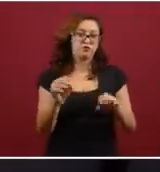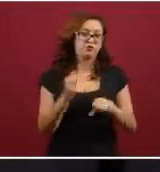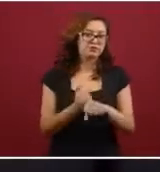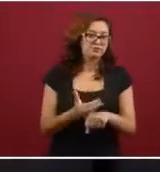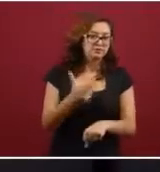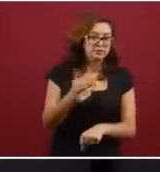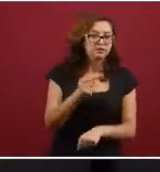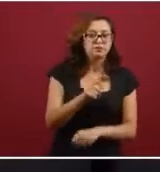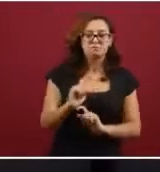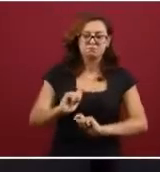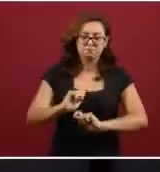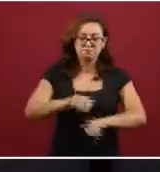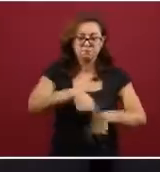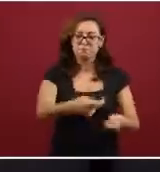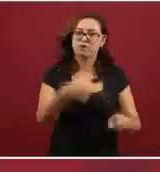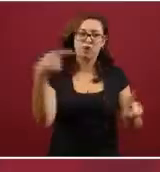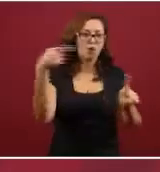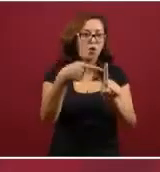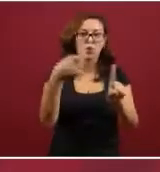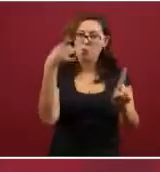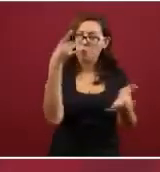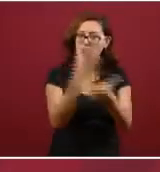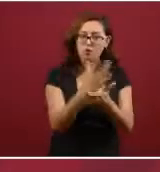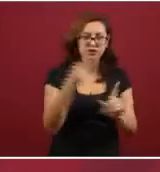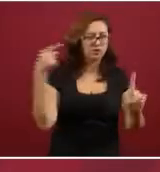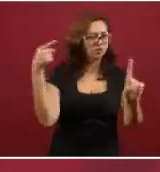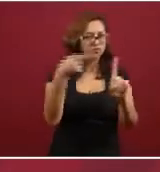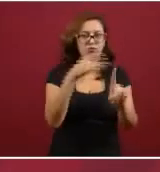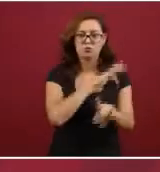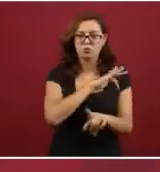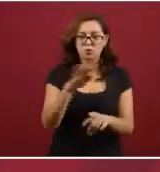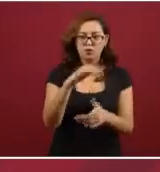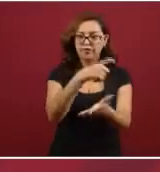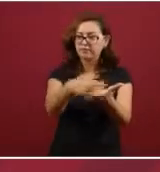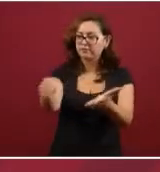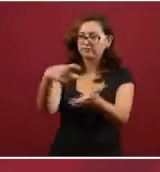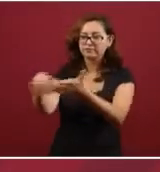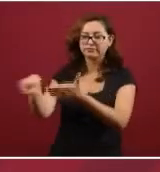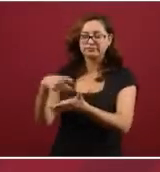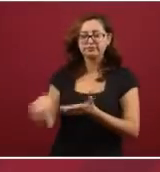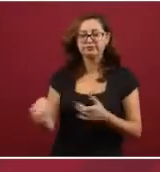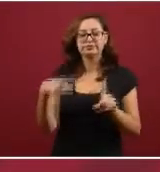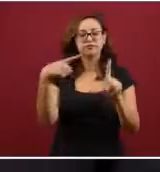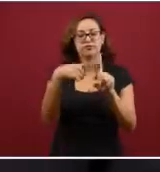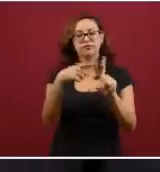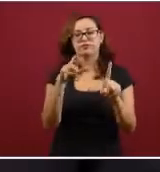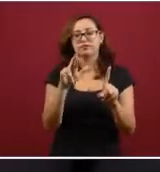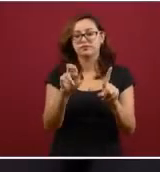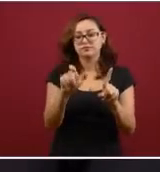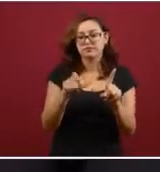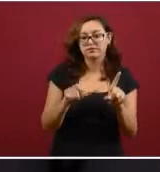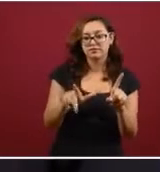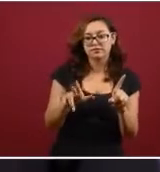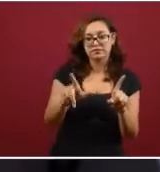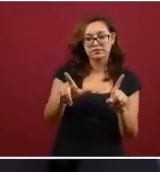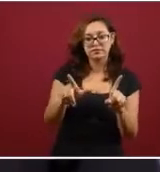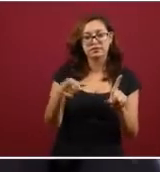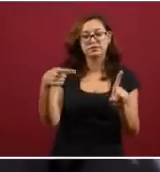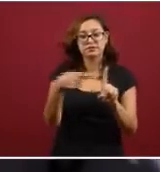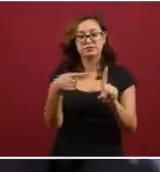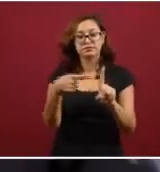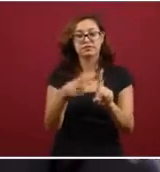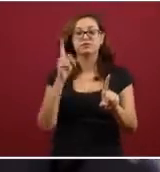Entonces, ¿quién está ahí? Raquel, que es una